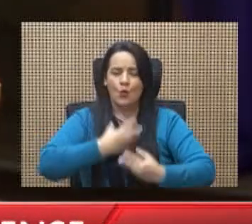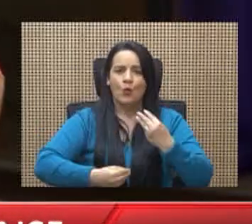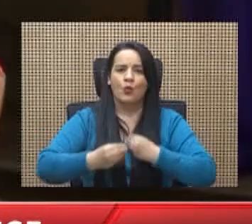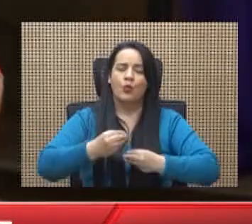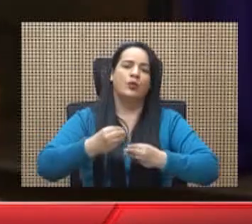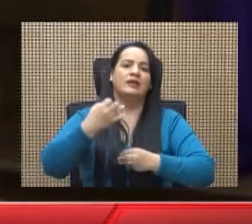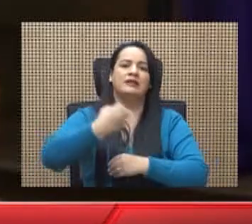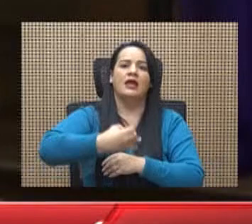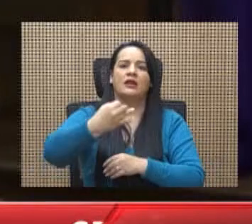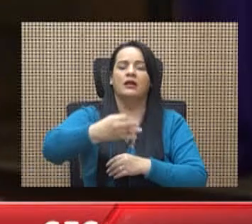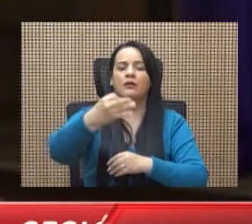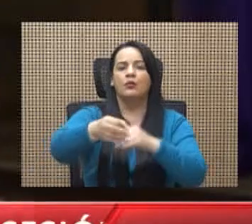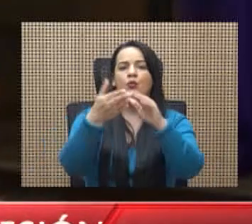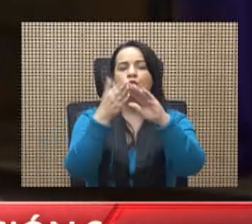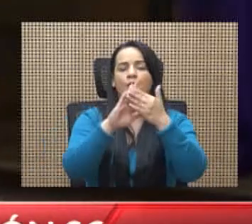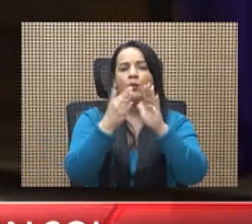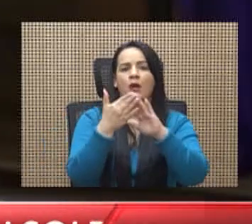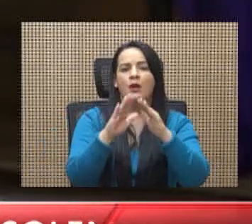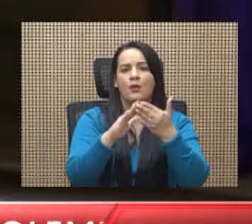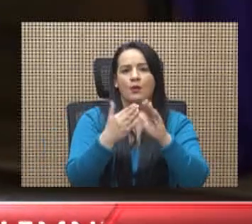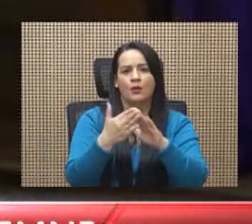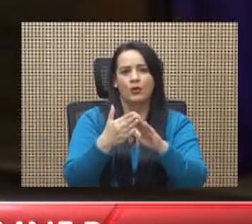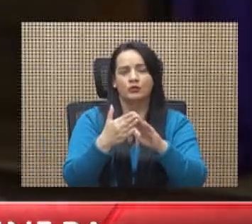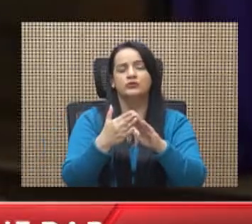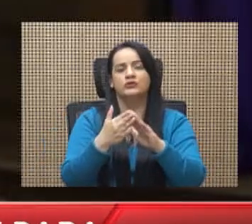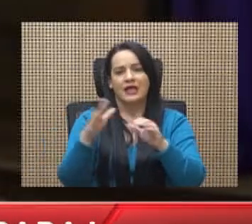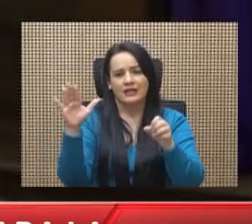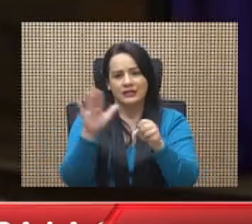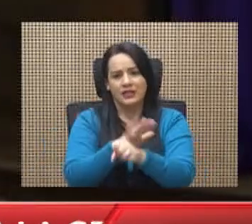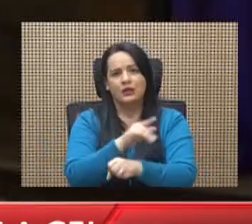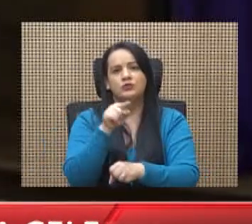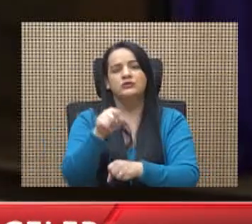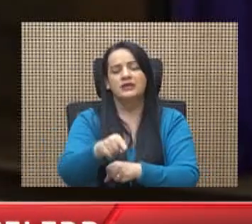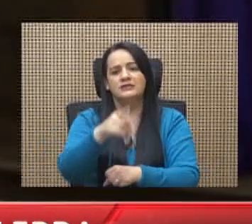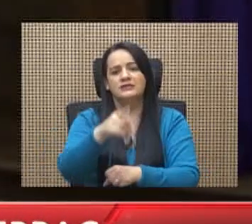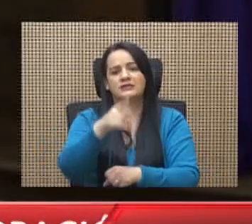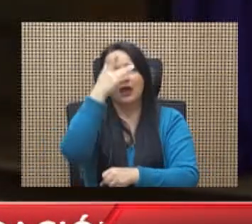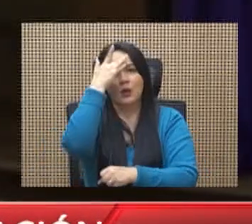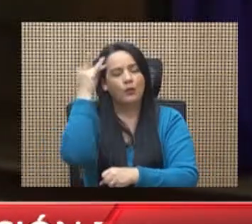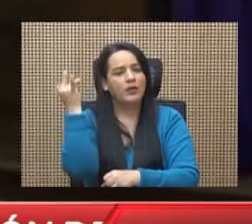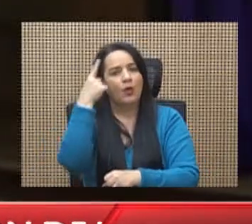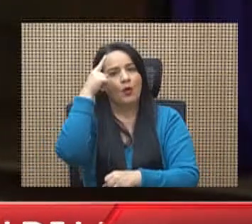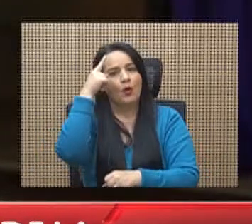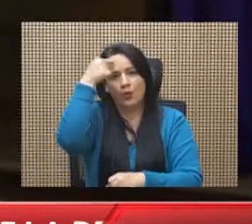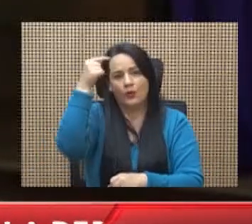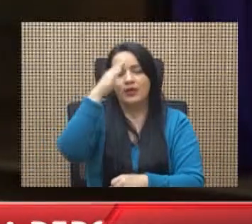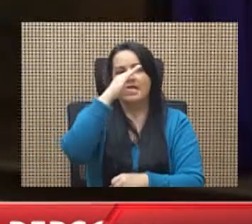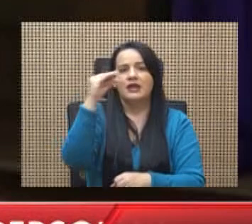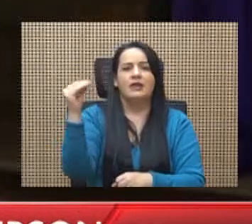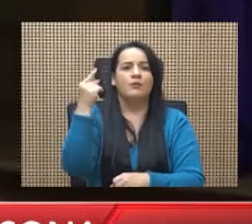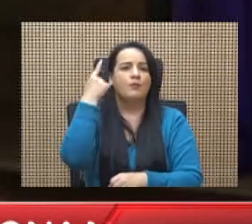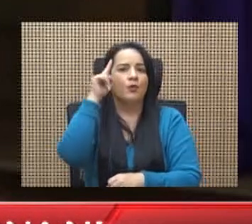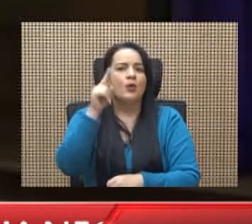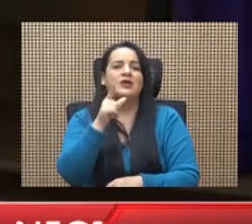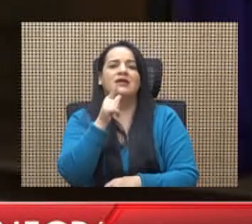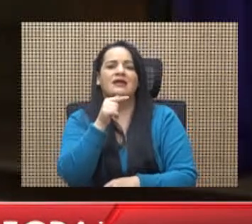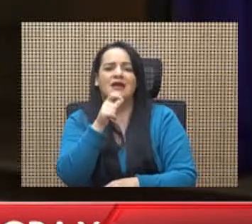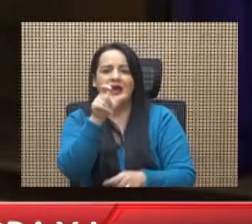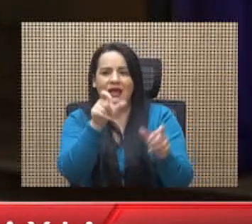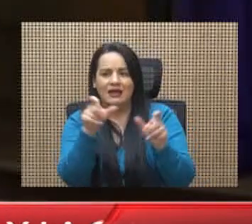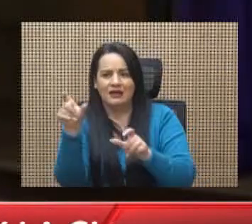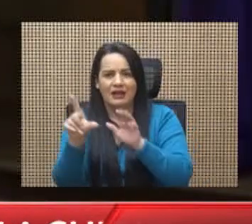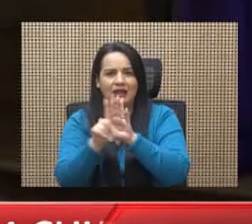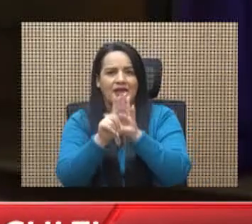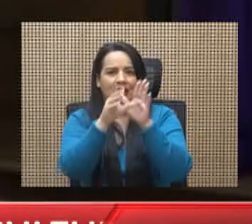pueblos enteros que han sido olvidados por el estado y por quienes legislan pues en su mayoría